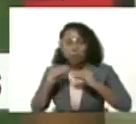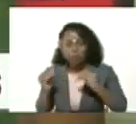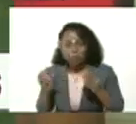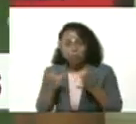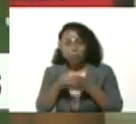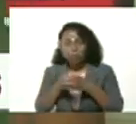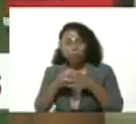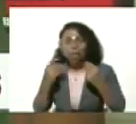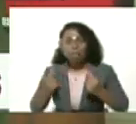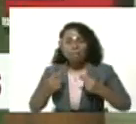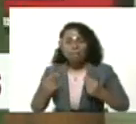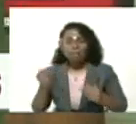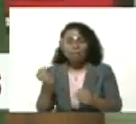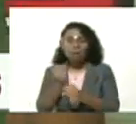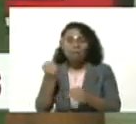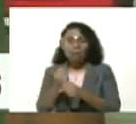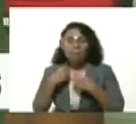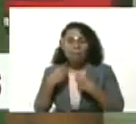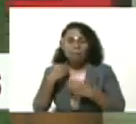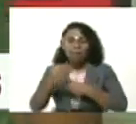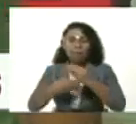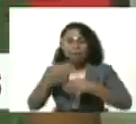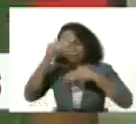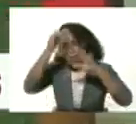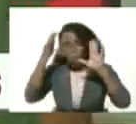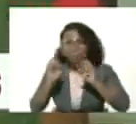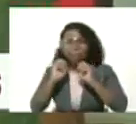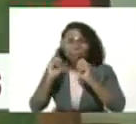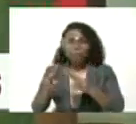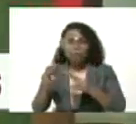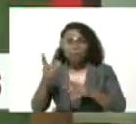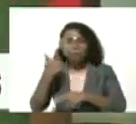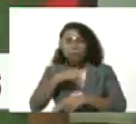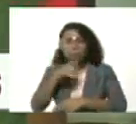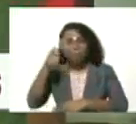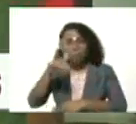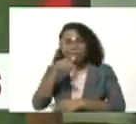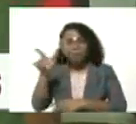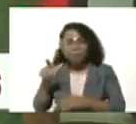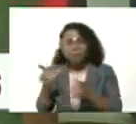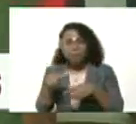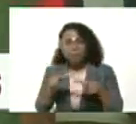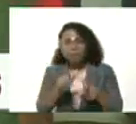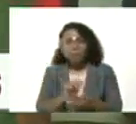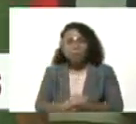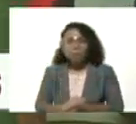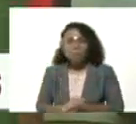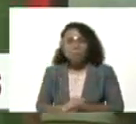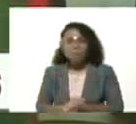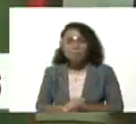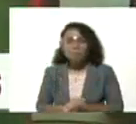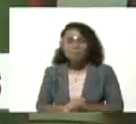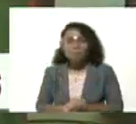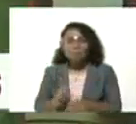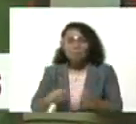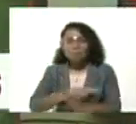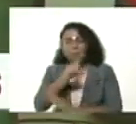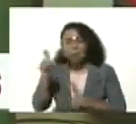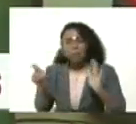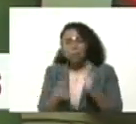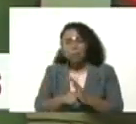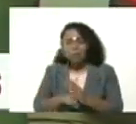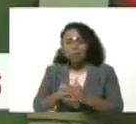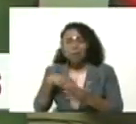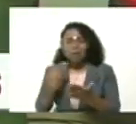que activamente trabajan para llevarle la atención oportuna a nuestra población en este sector. El total de suministro hasta la